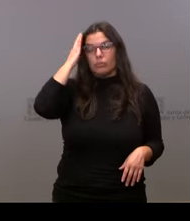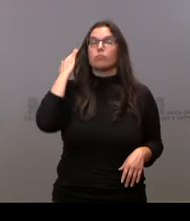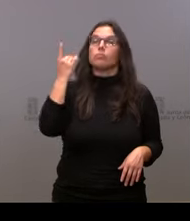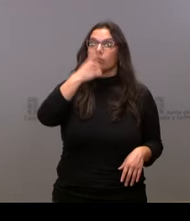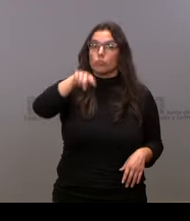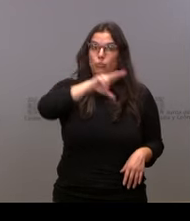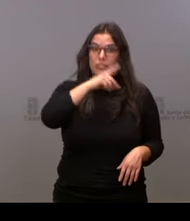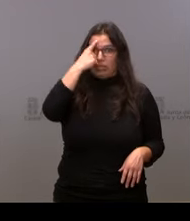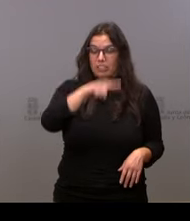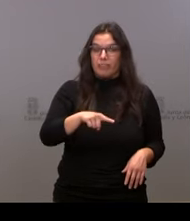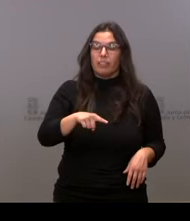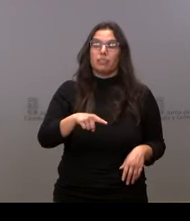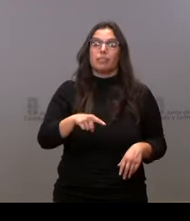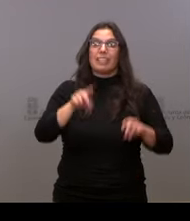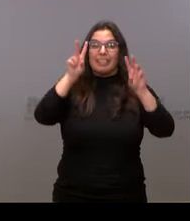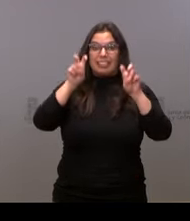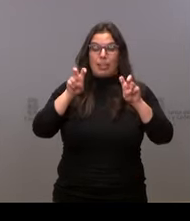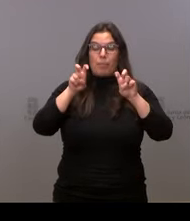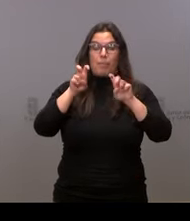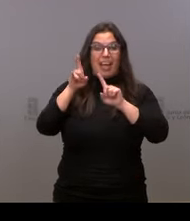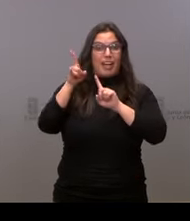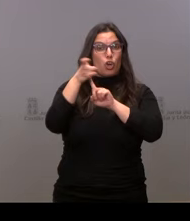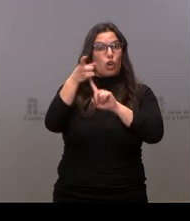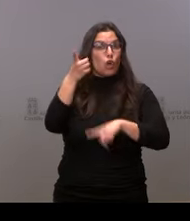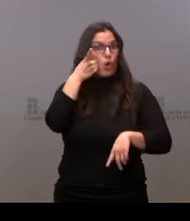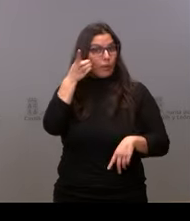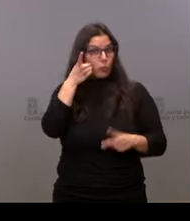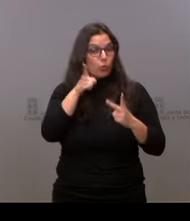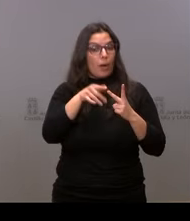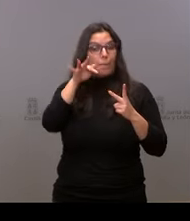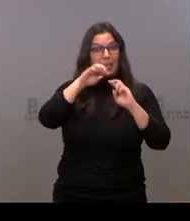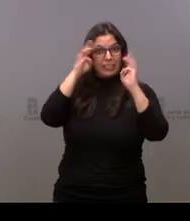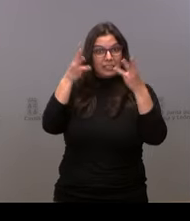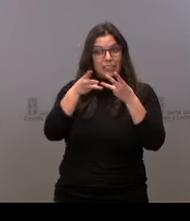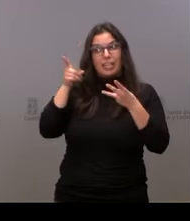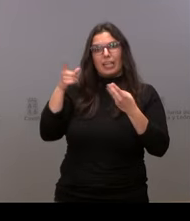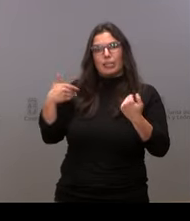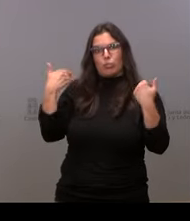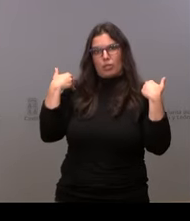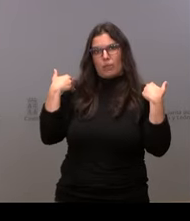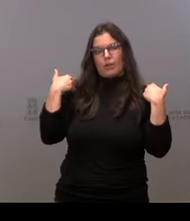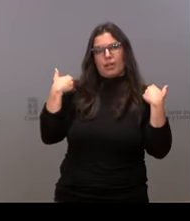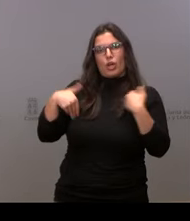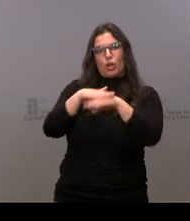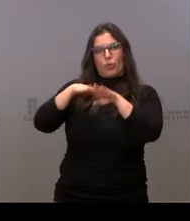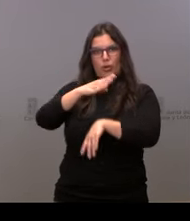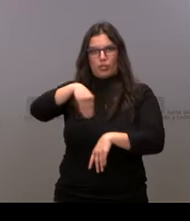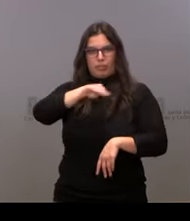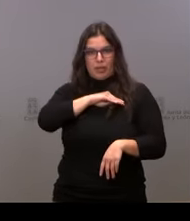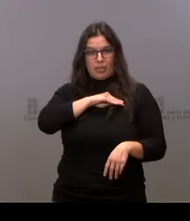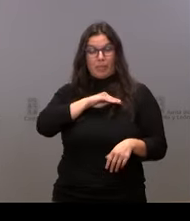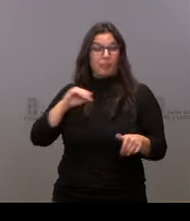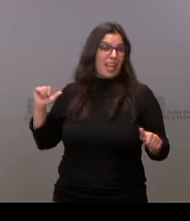que la conectividad es una responsabilidad del gobierno de españa' durante muchos años hemos trabajado las